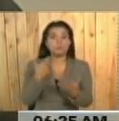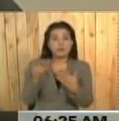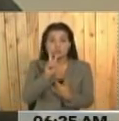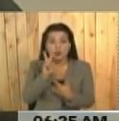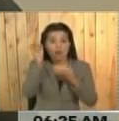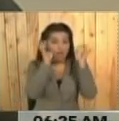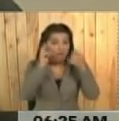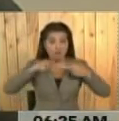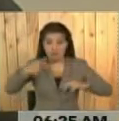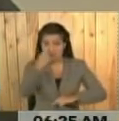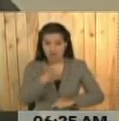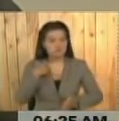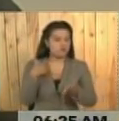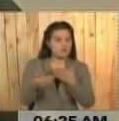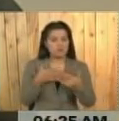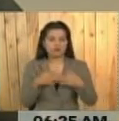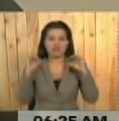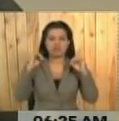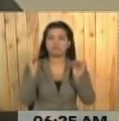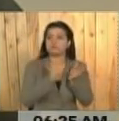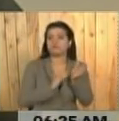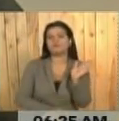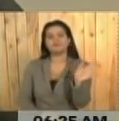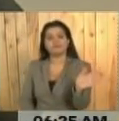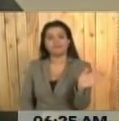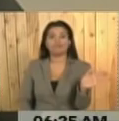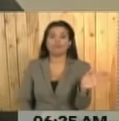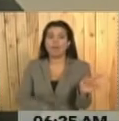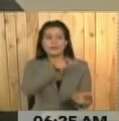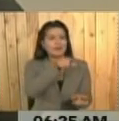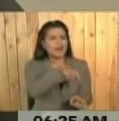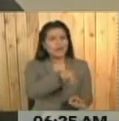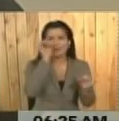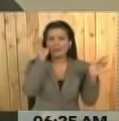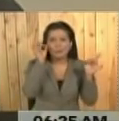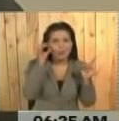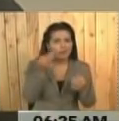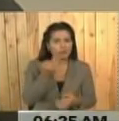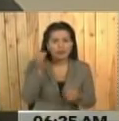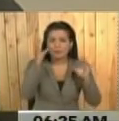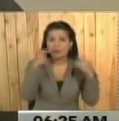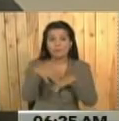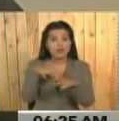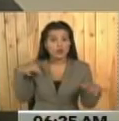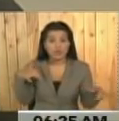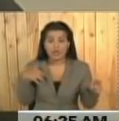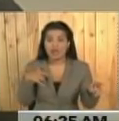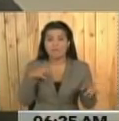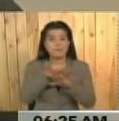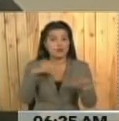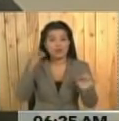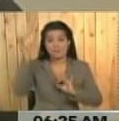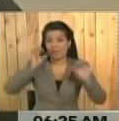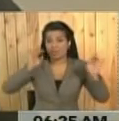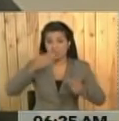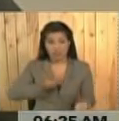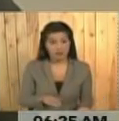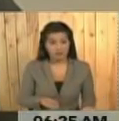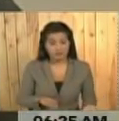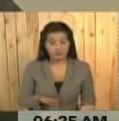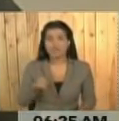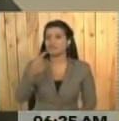siquiera remotamente cierta eh Son inventos la gran mayoría desde el tiempo que supuestamente la